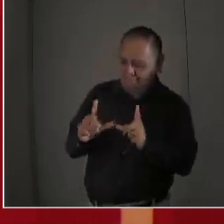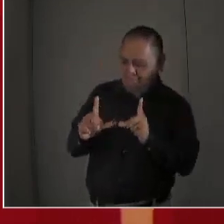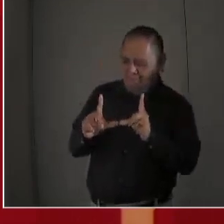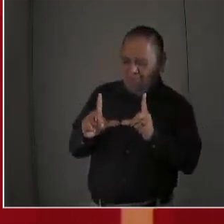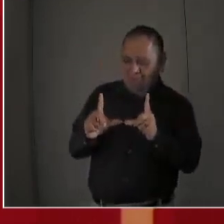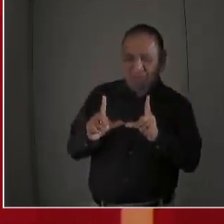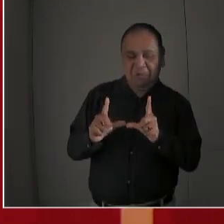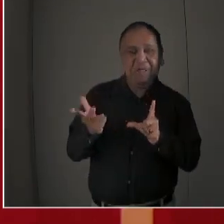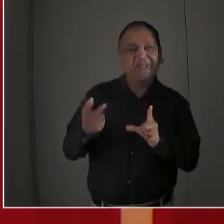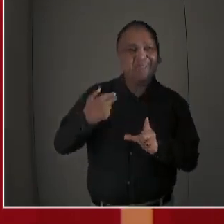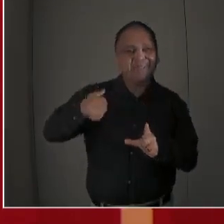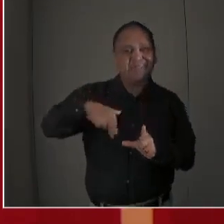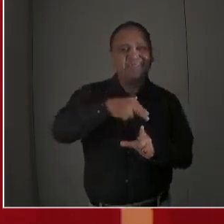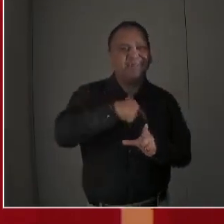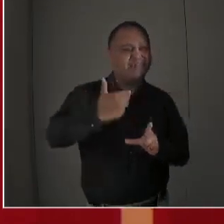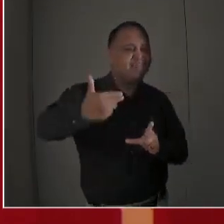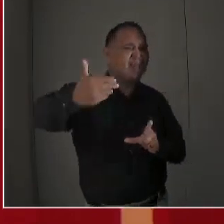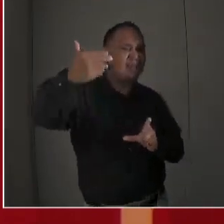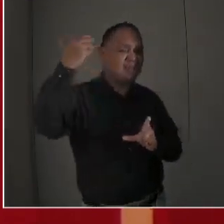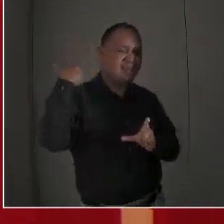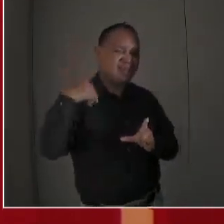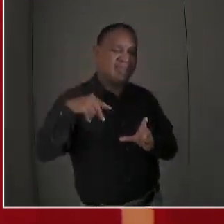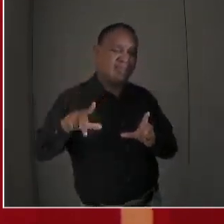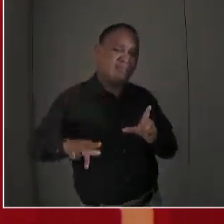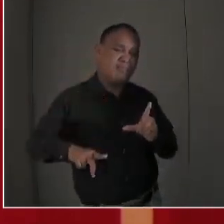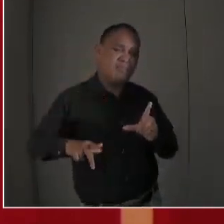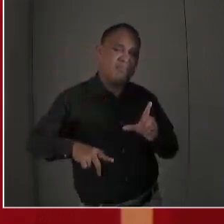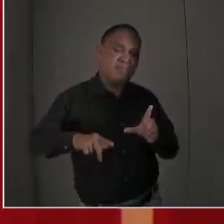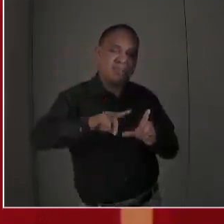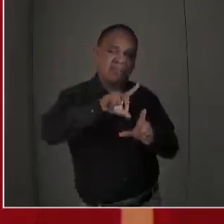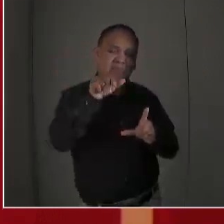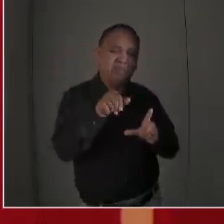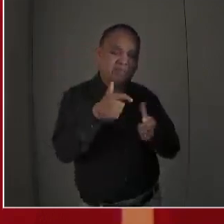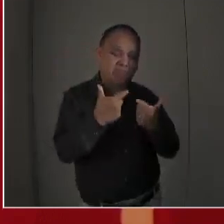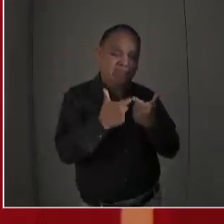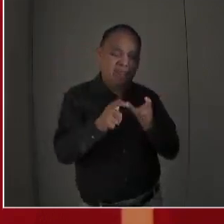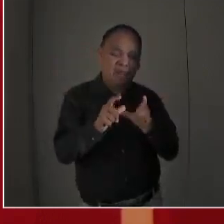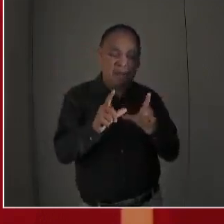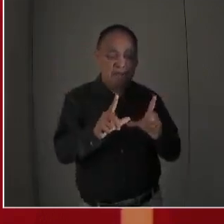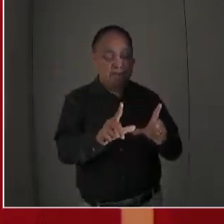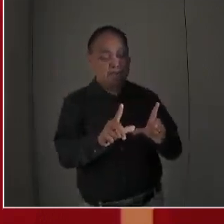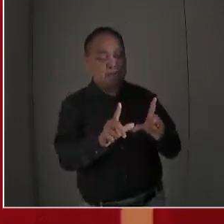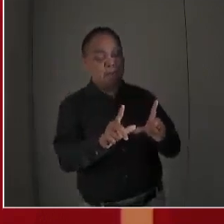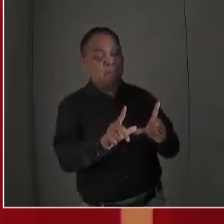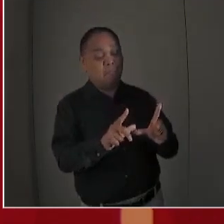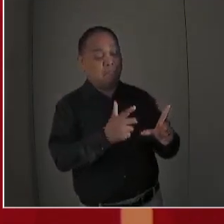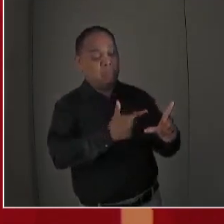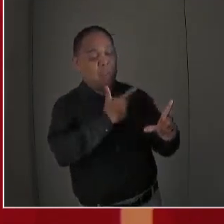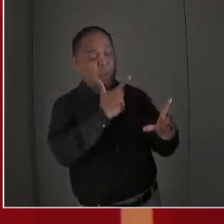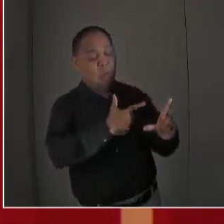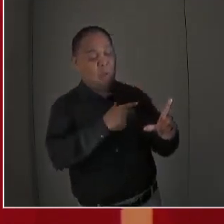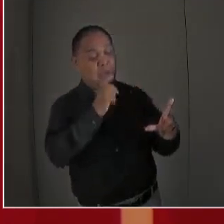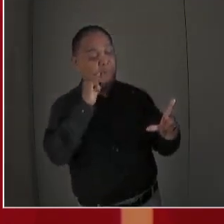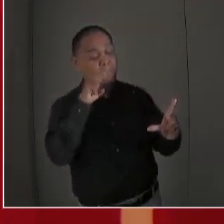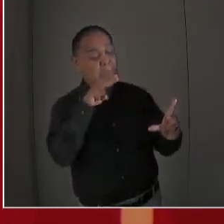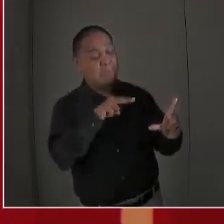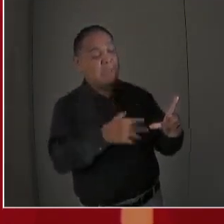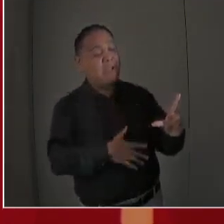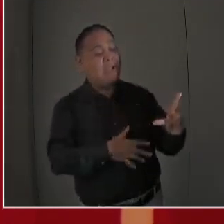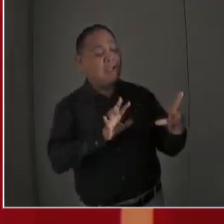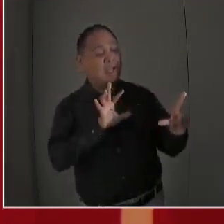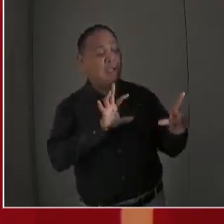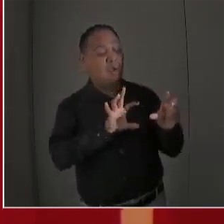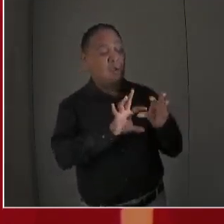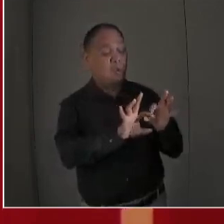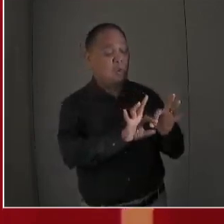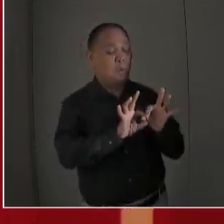nosotros tenemos de cuando era el gobierno legítimo o después de Morena y que nos hace sentir esa